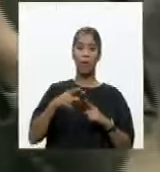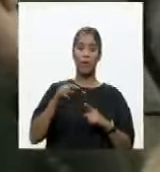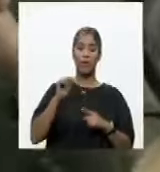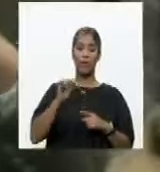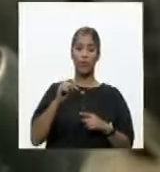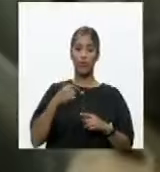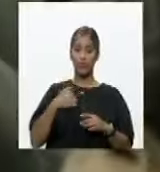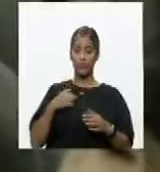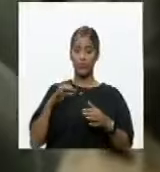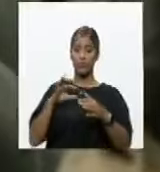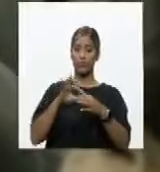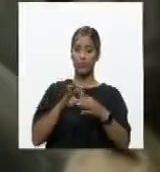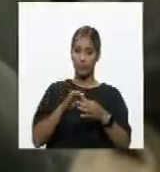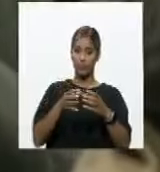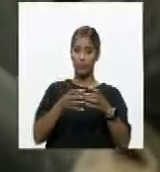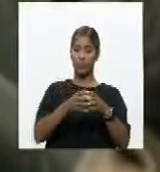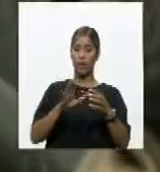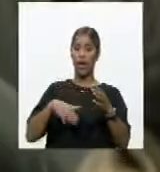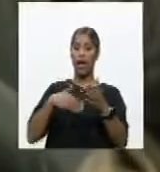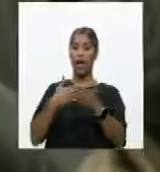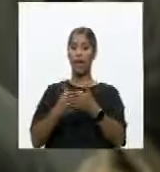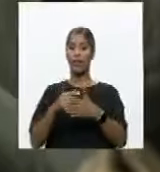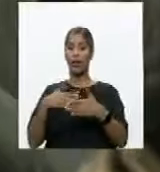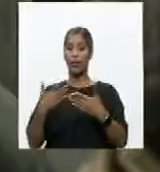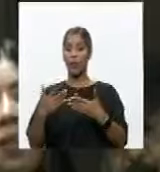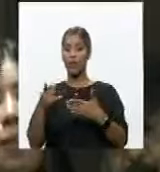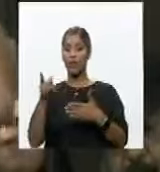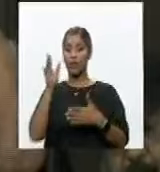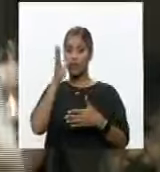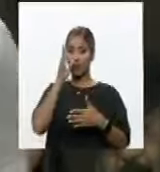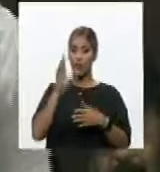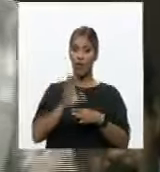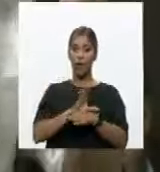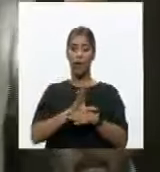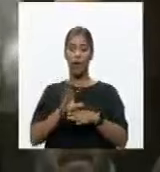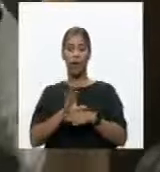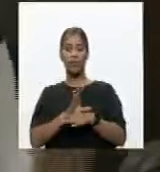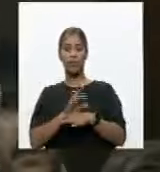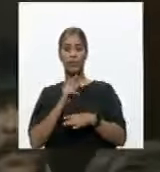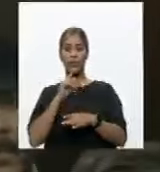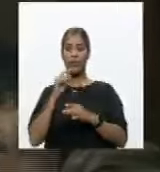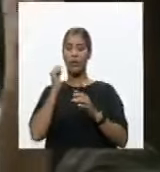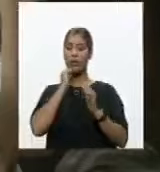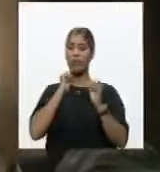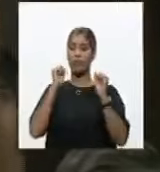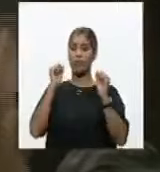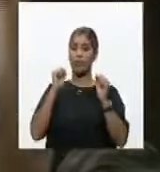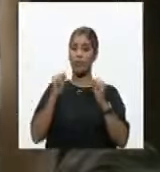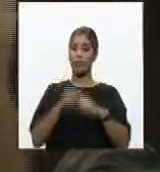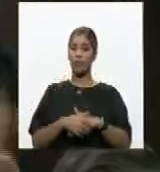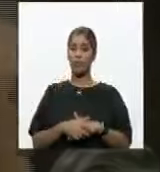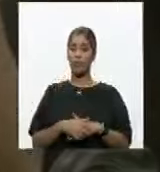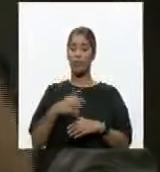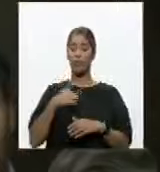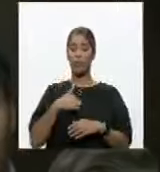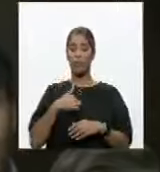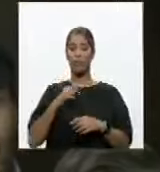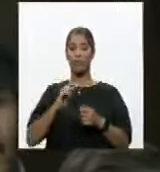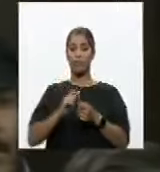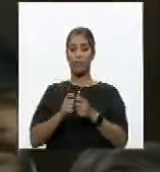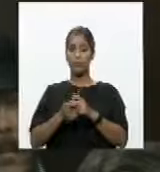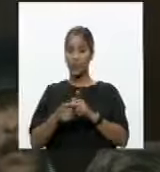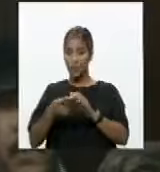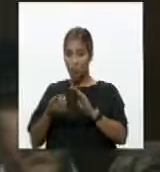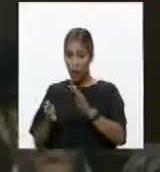con ella, hasta cuando esa mariquera de canción di que protesta y dejan bajo en